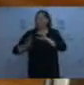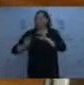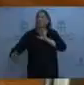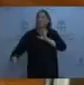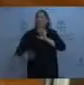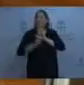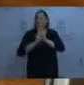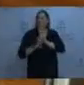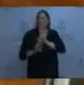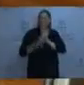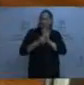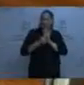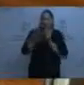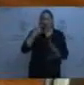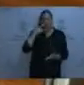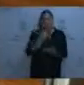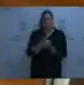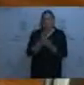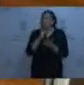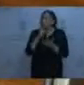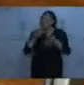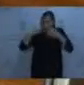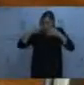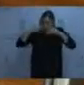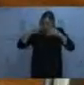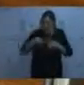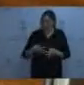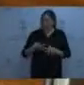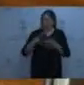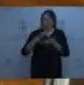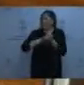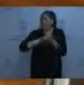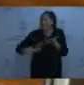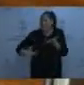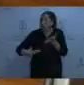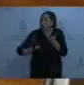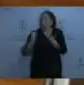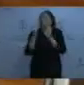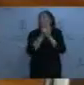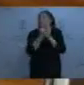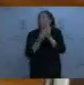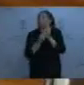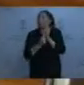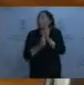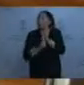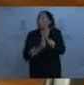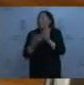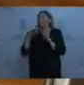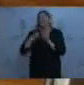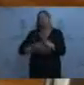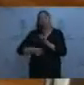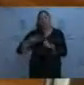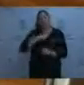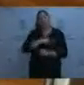lo que es la calificación definitiva y la elaboración del informe corresponde a la comisión central en la